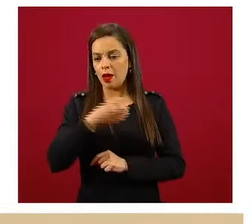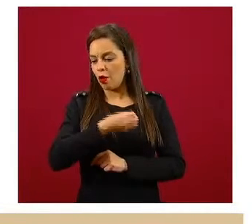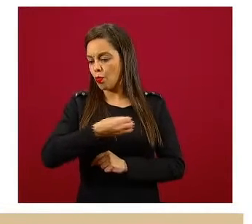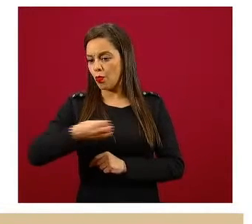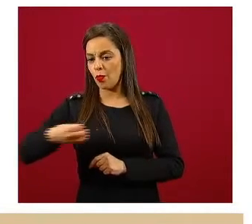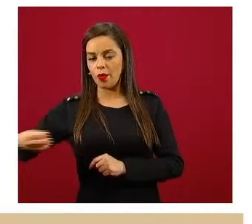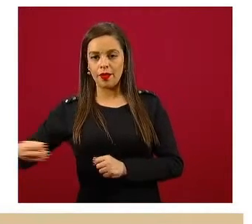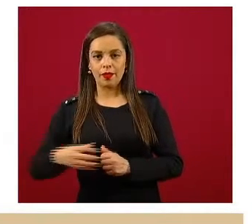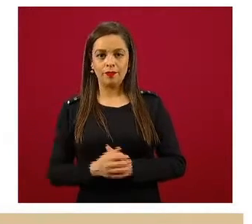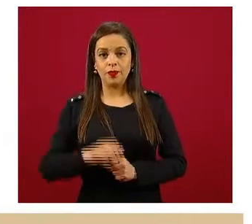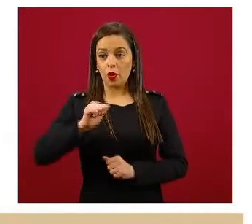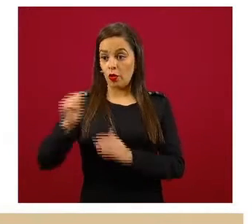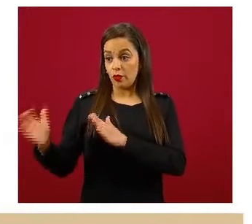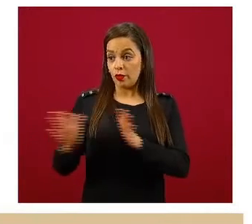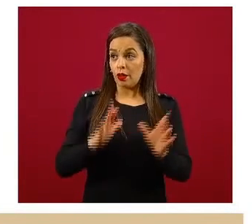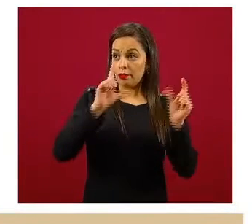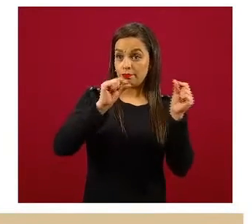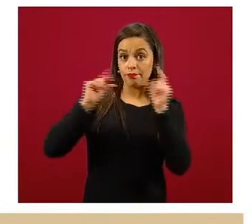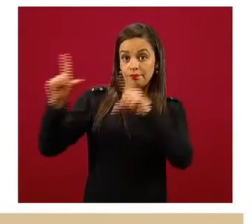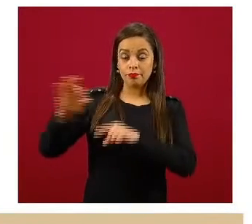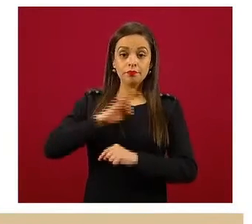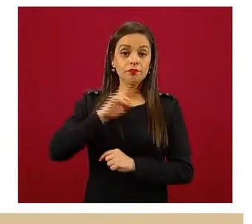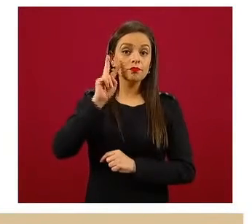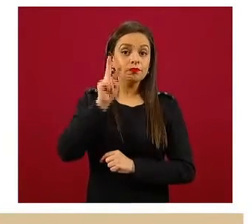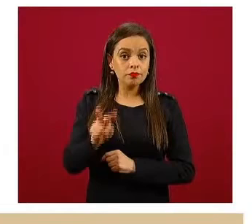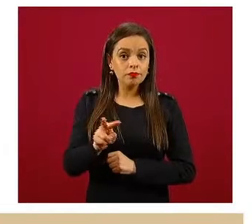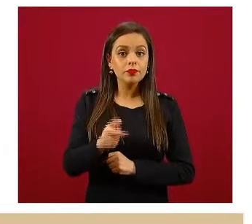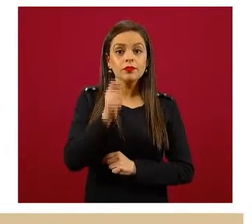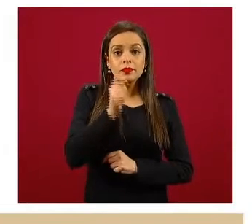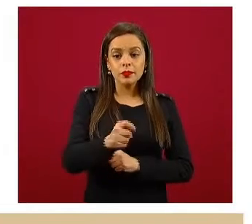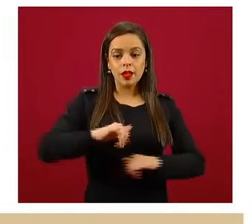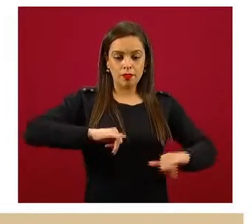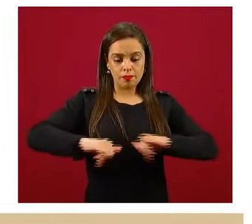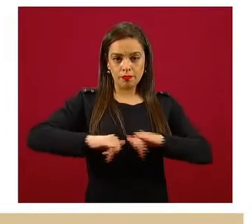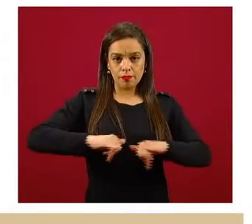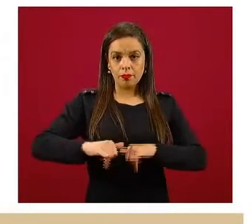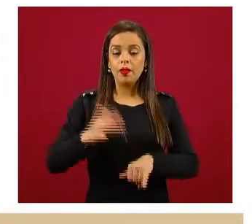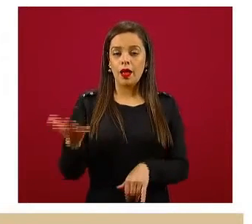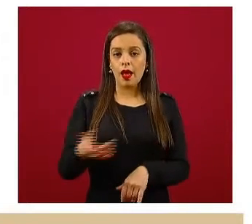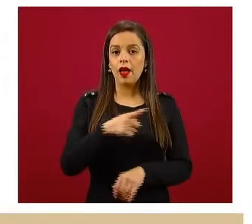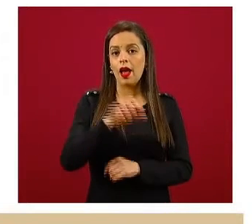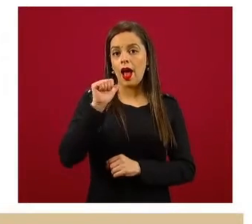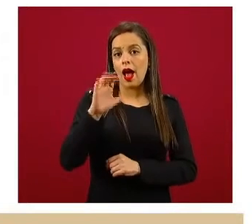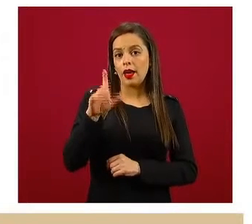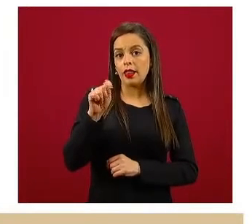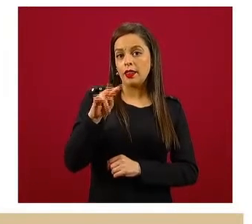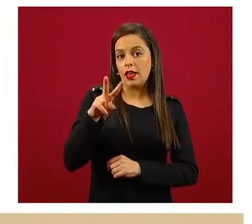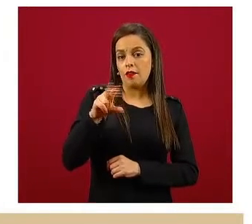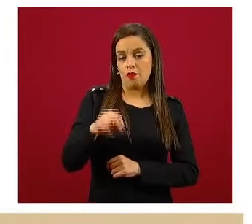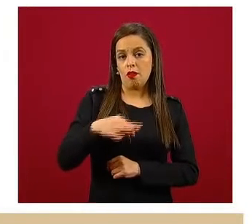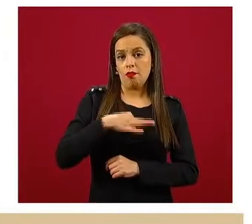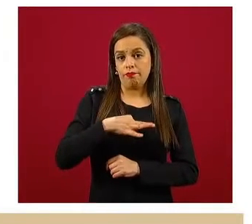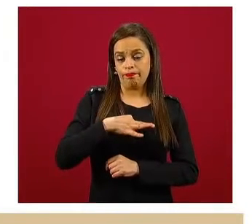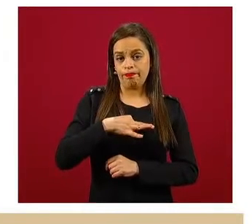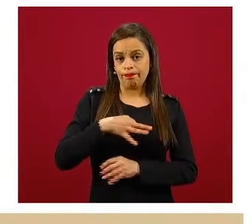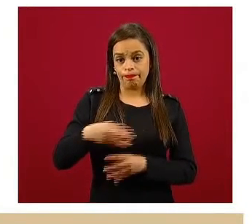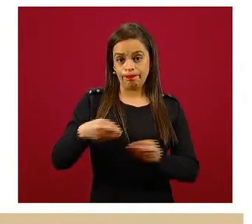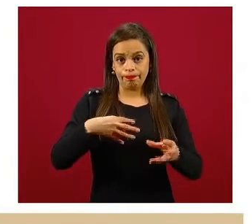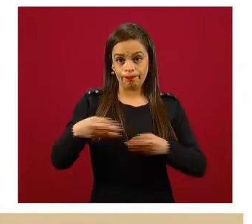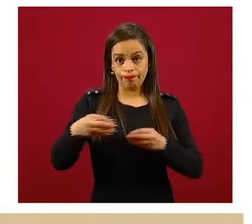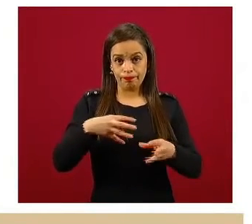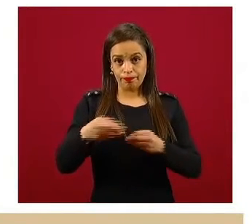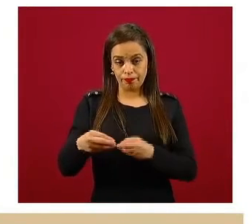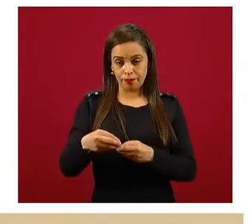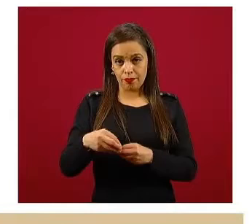En la siguiente diapositiva veremos ahora la carga de casos activos. la epidemia reciente en México, la